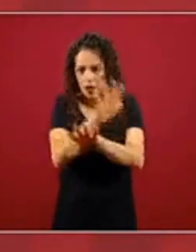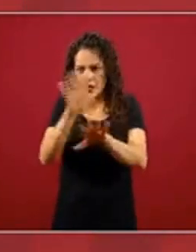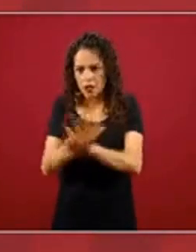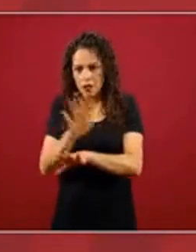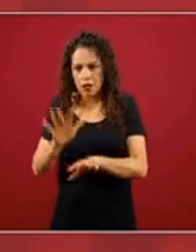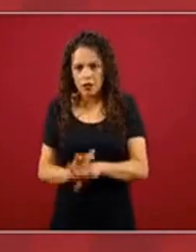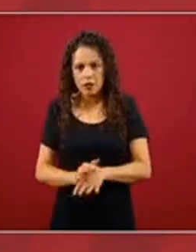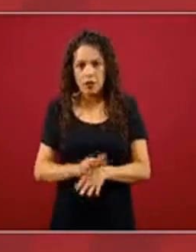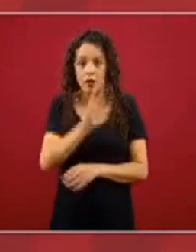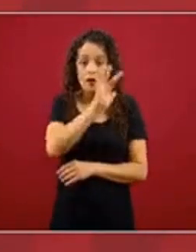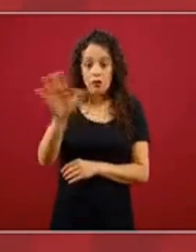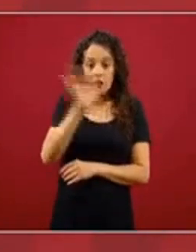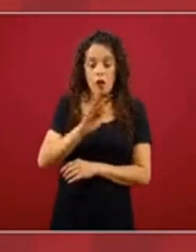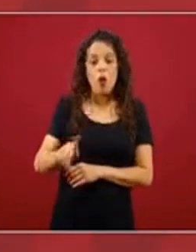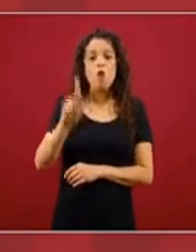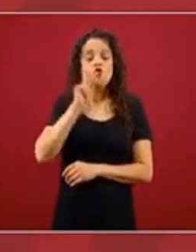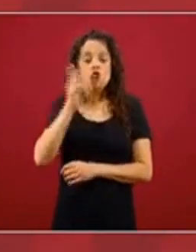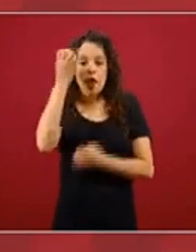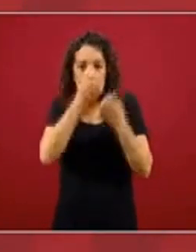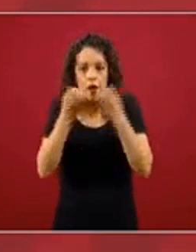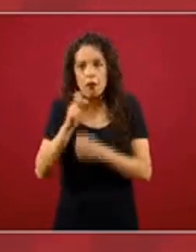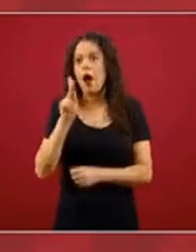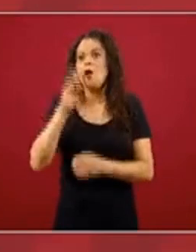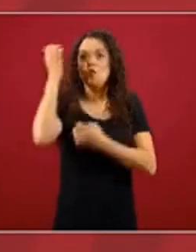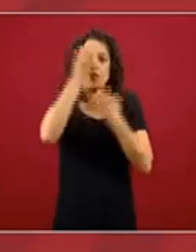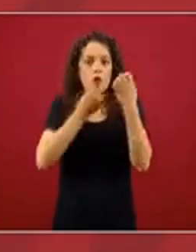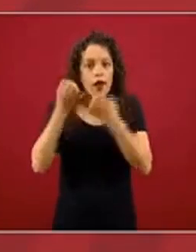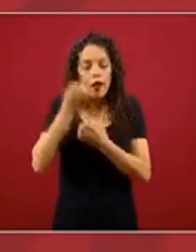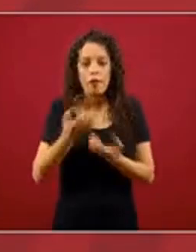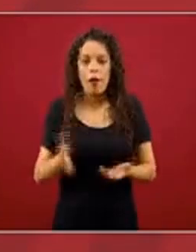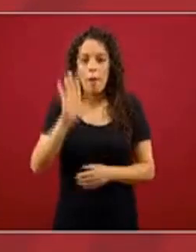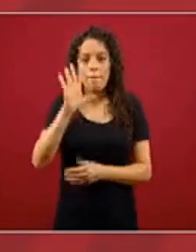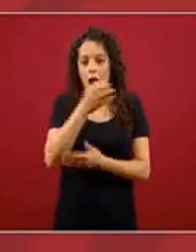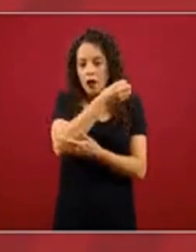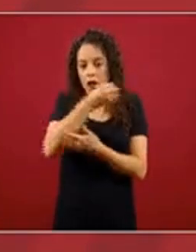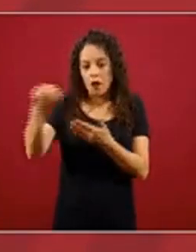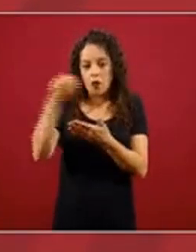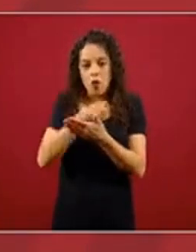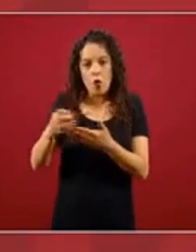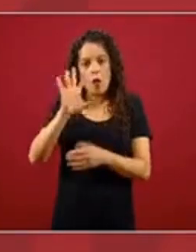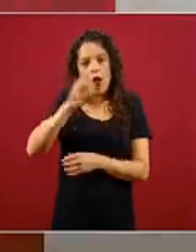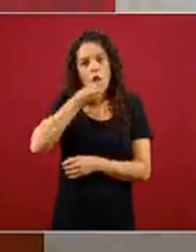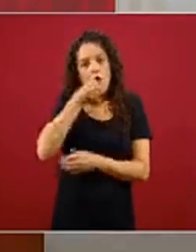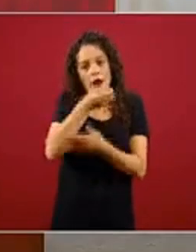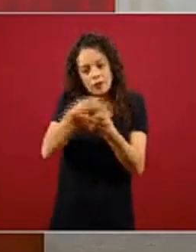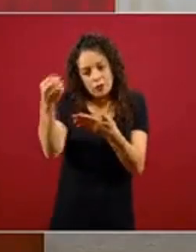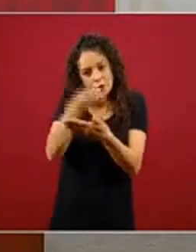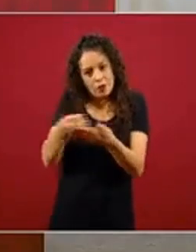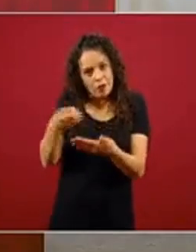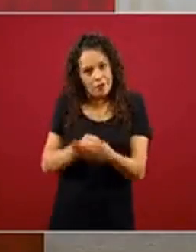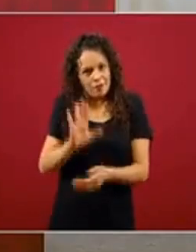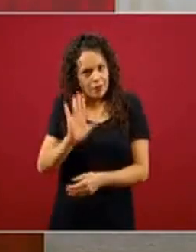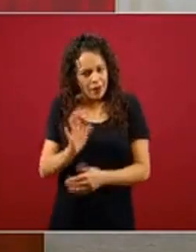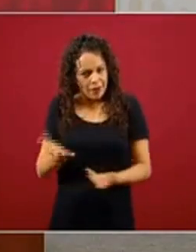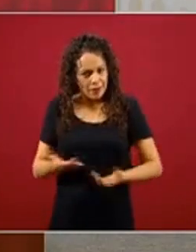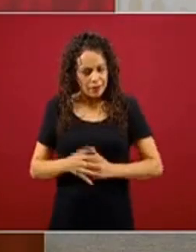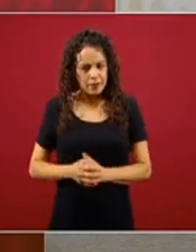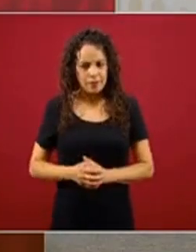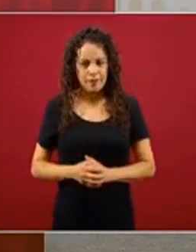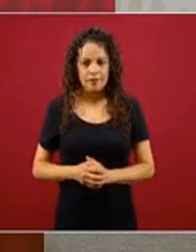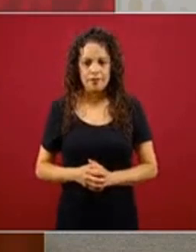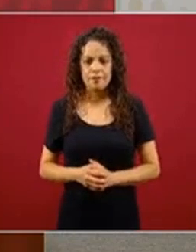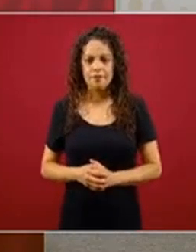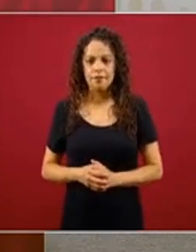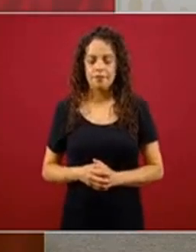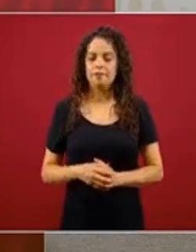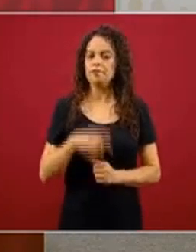o una oración. Nosotros le preguntamos directamente a la Organización Mundial de la Salud, a través de la misión